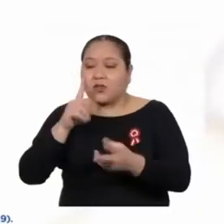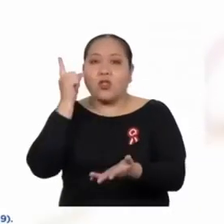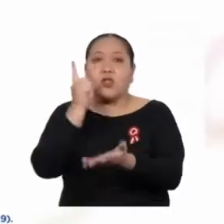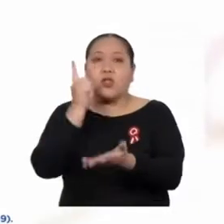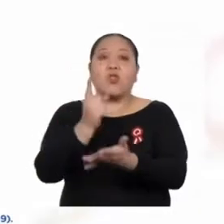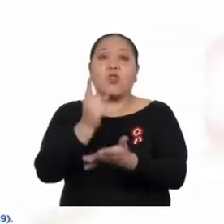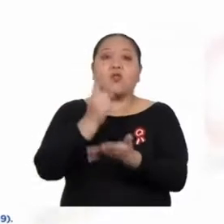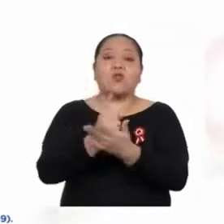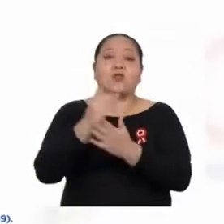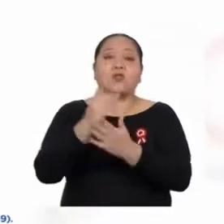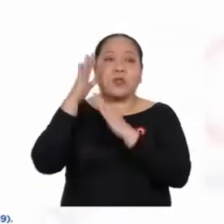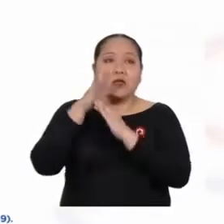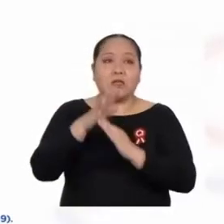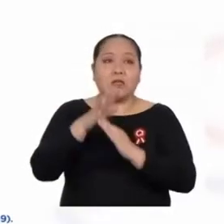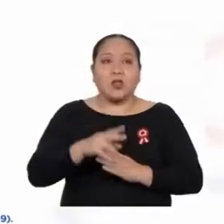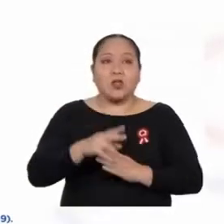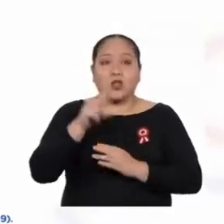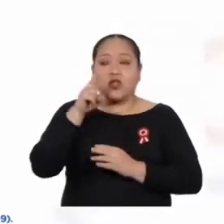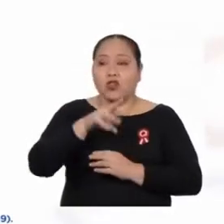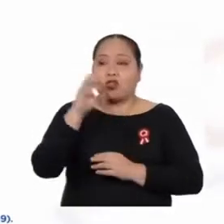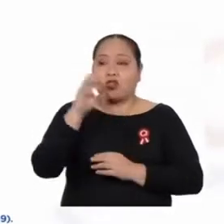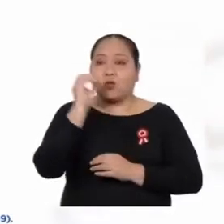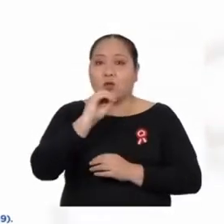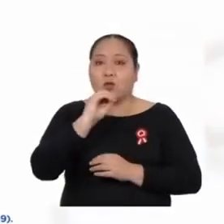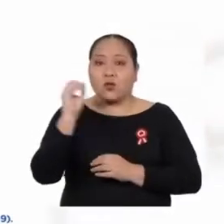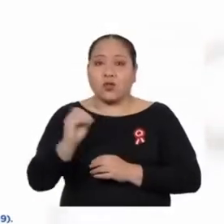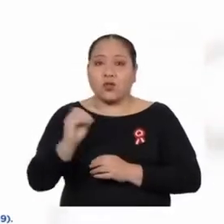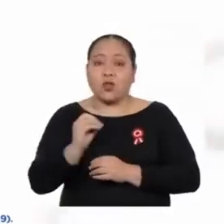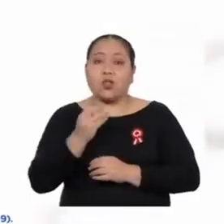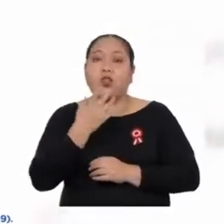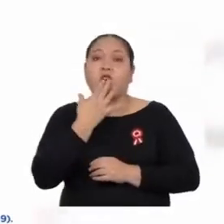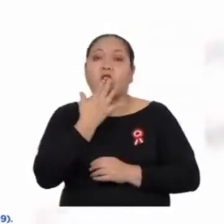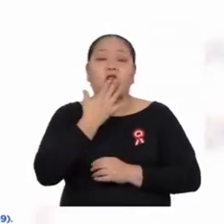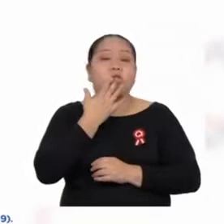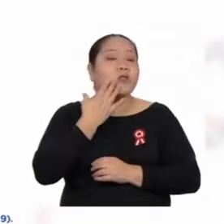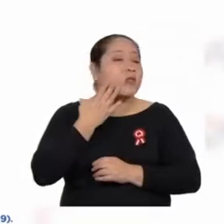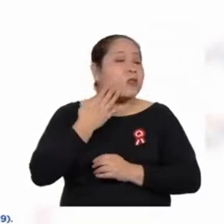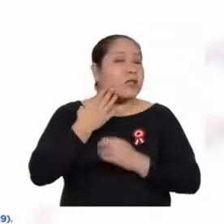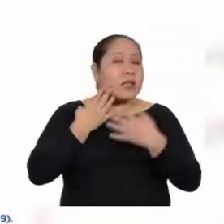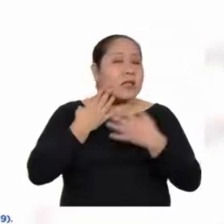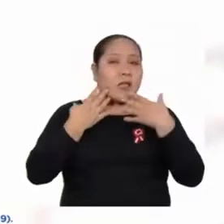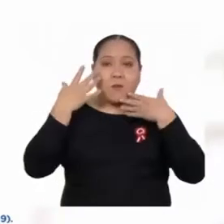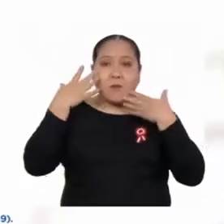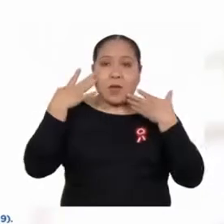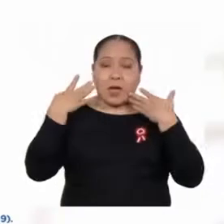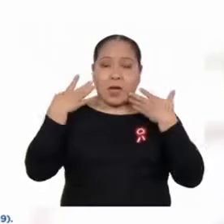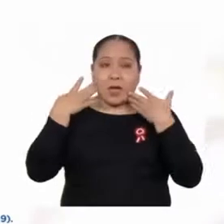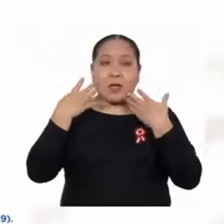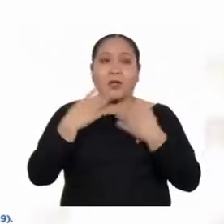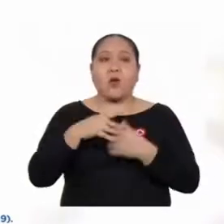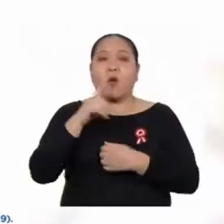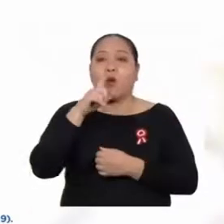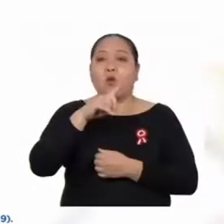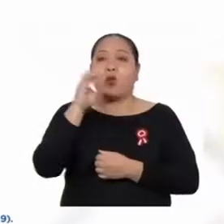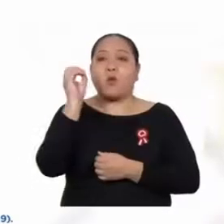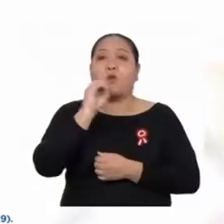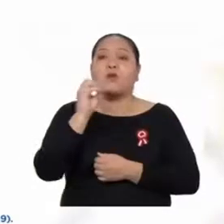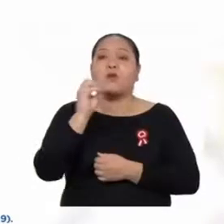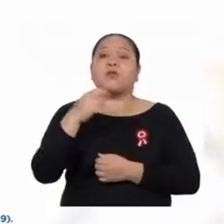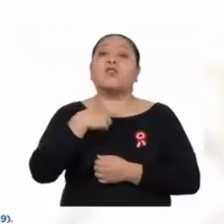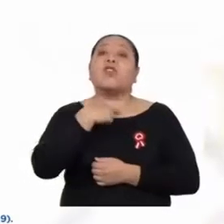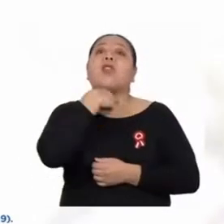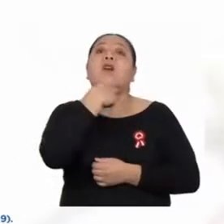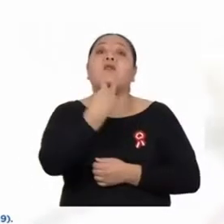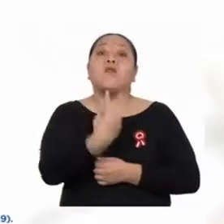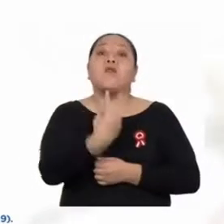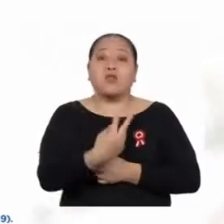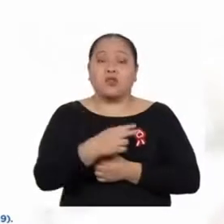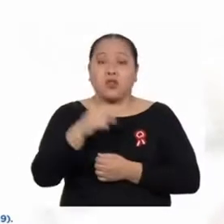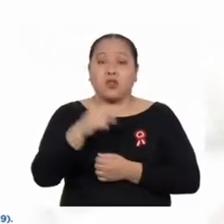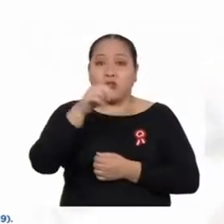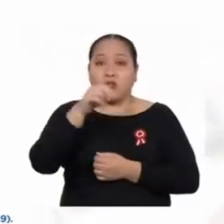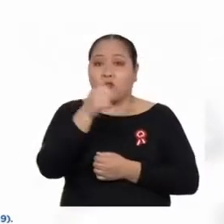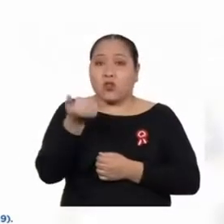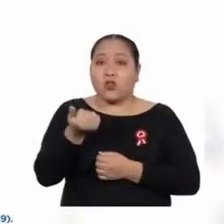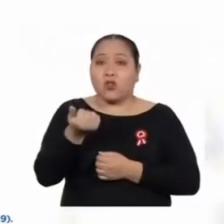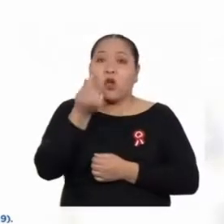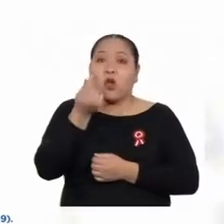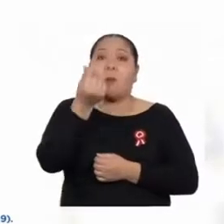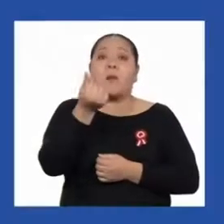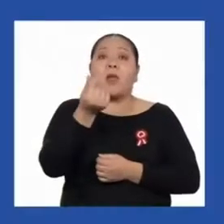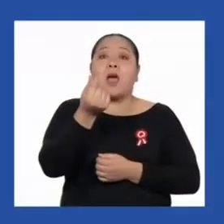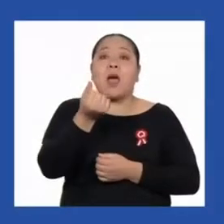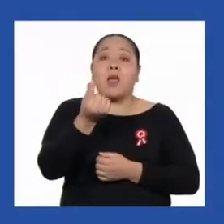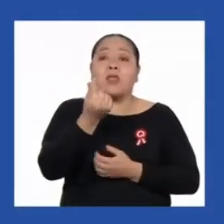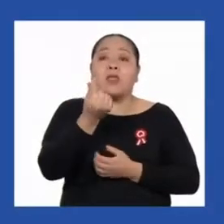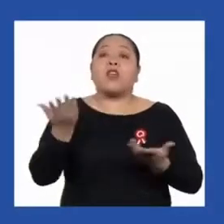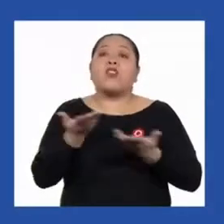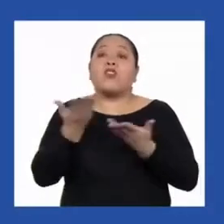un 2% atribuidas al color de piel, un 1% al acento y otros a los ingresos económicos